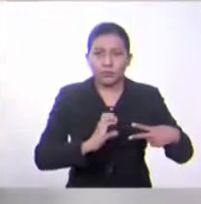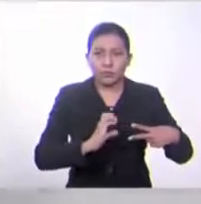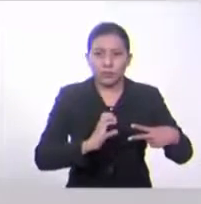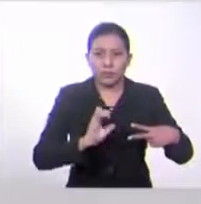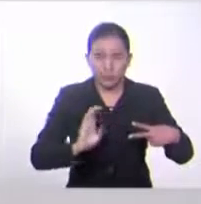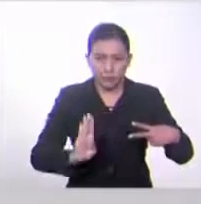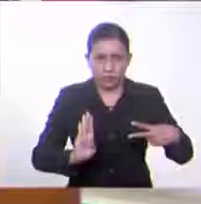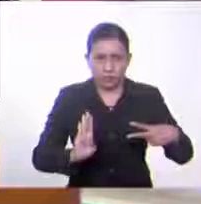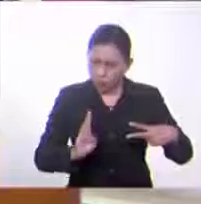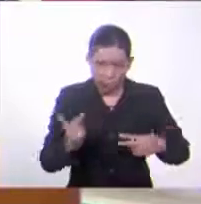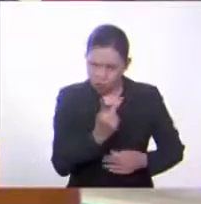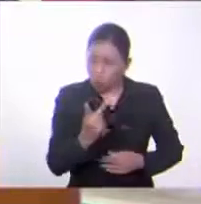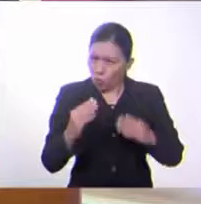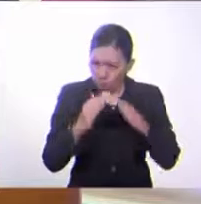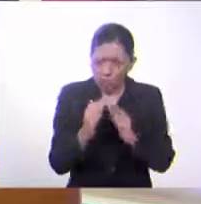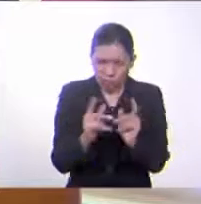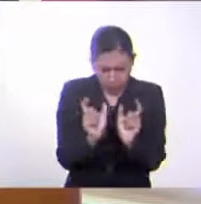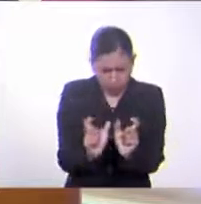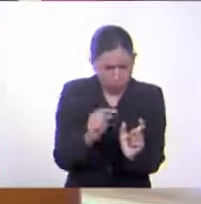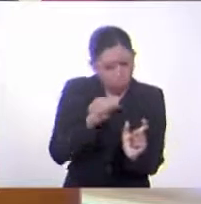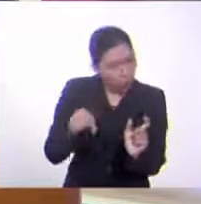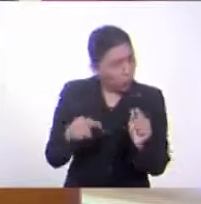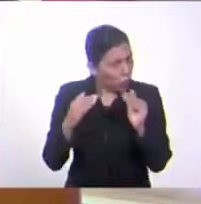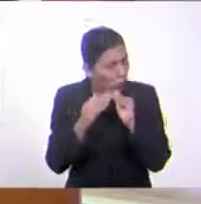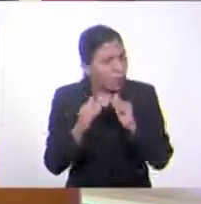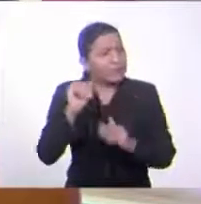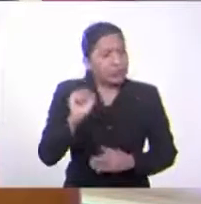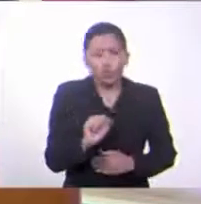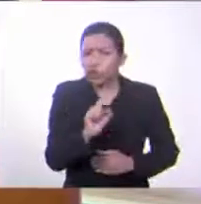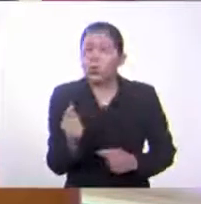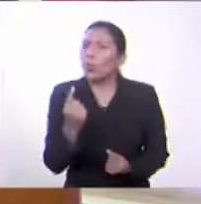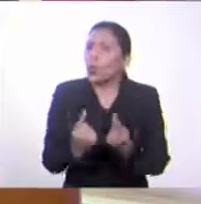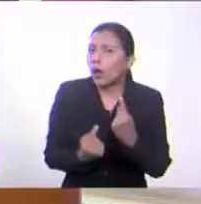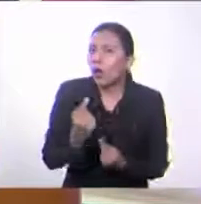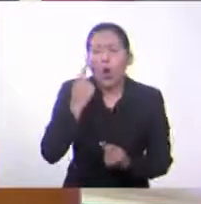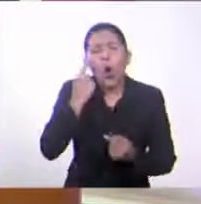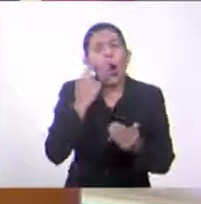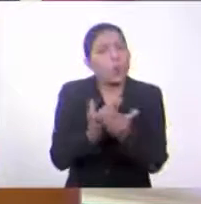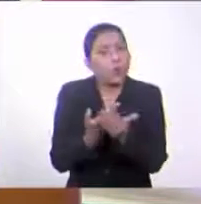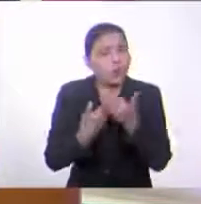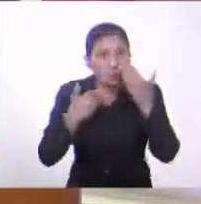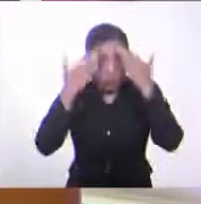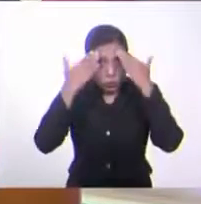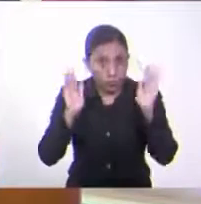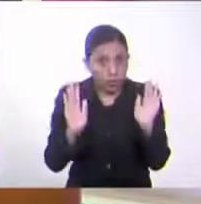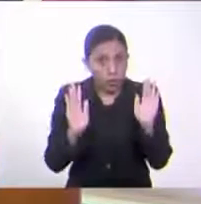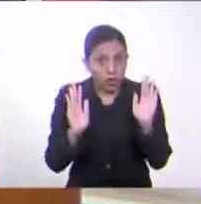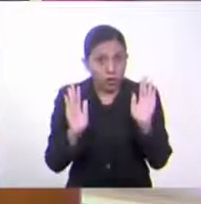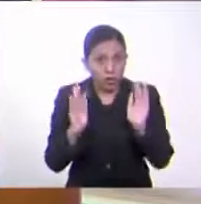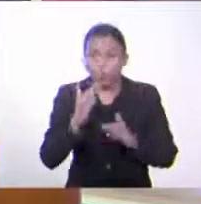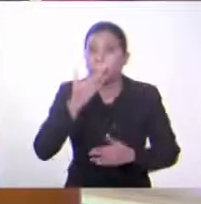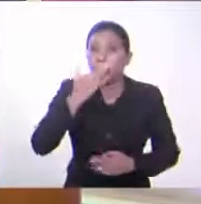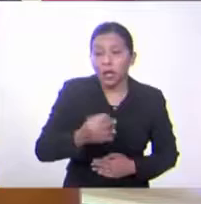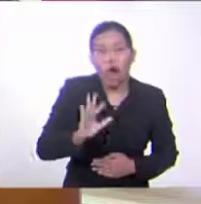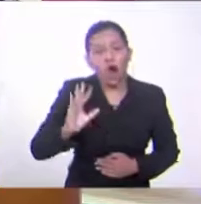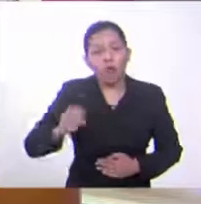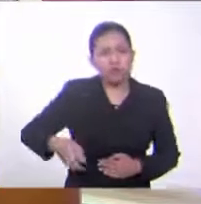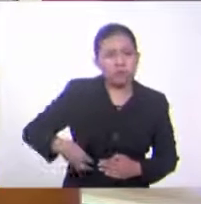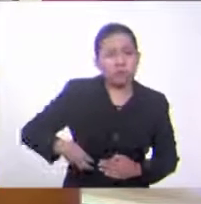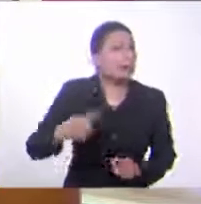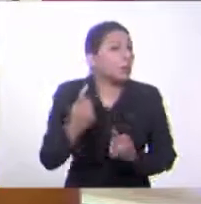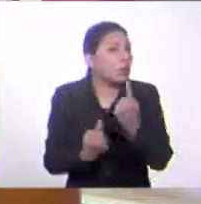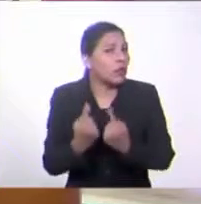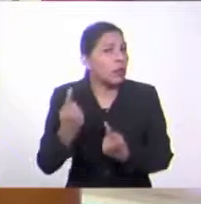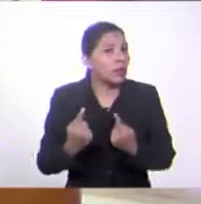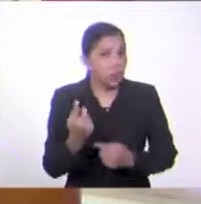Lo tengo que verificar. Sí, esto es lo que tengo que... O sea que eso no sabemos si es cierto. No sabemos.